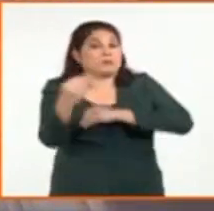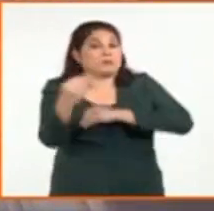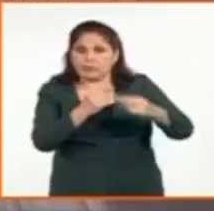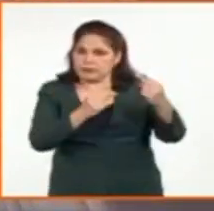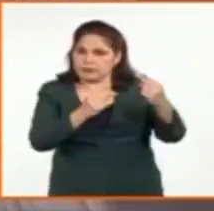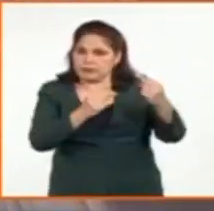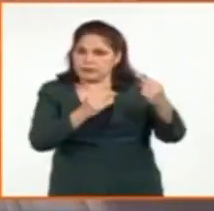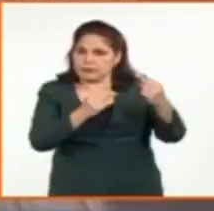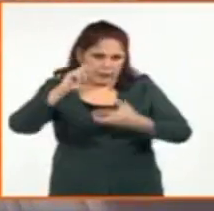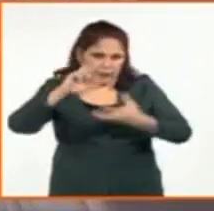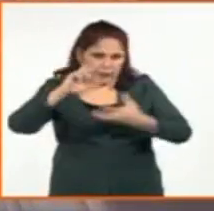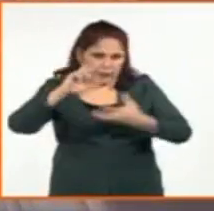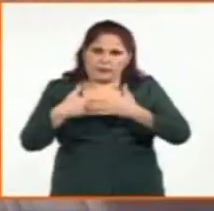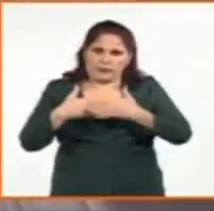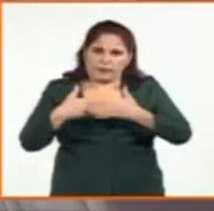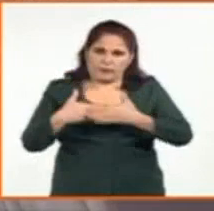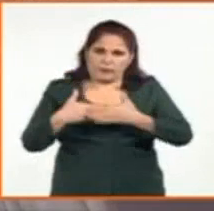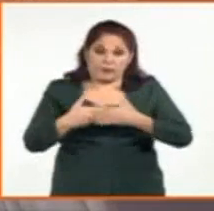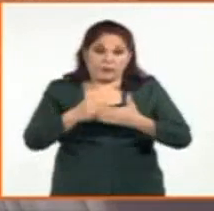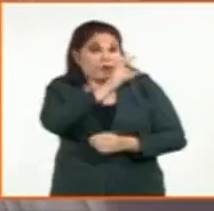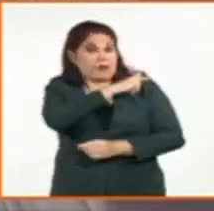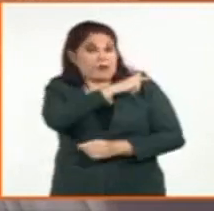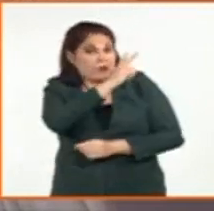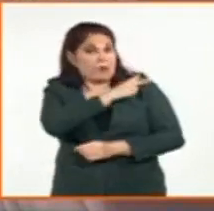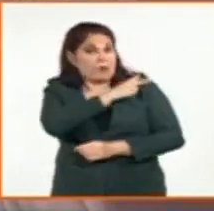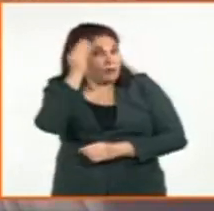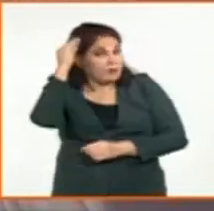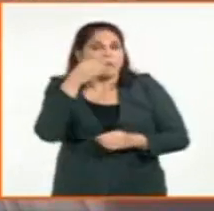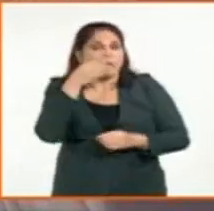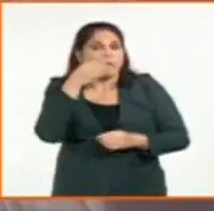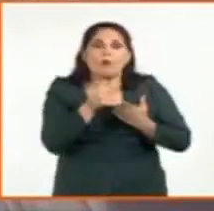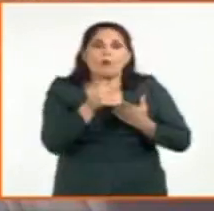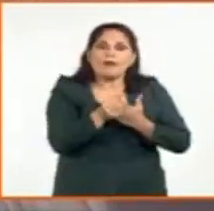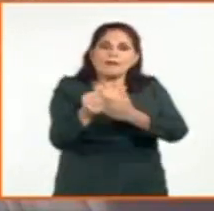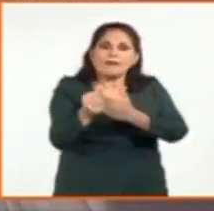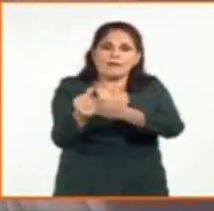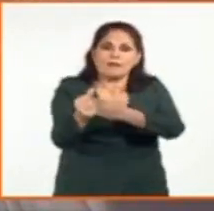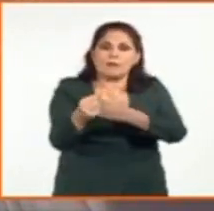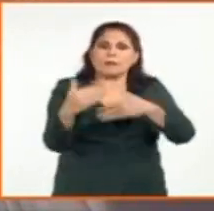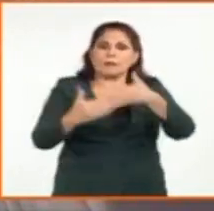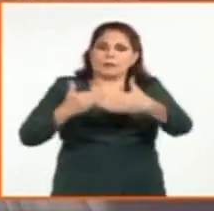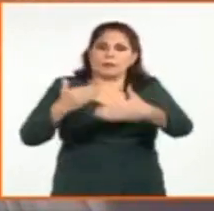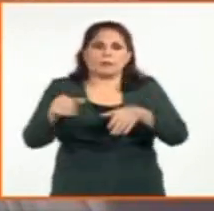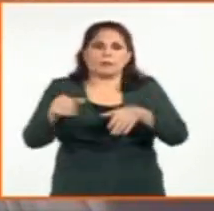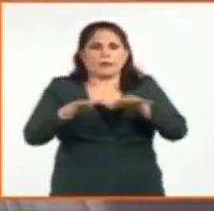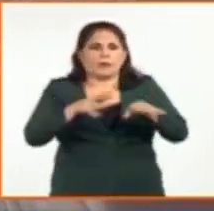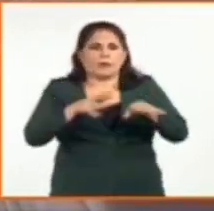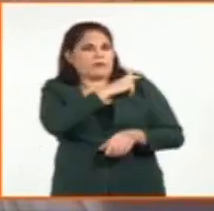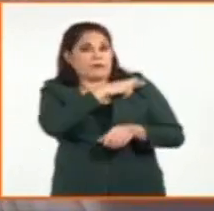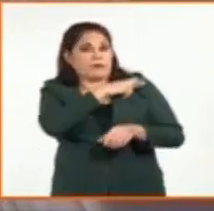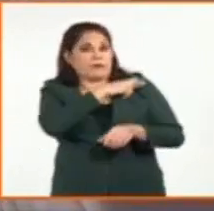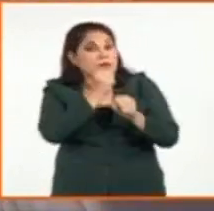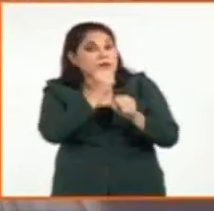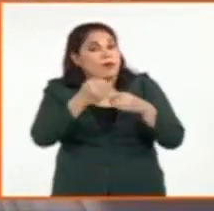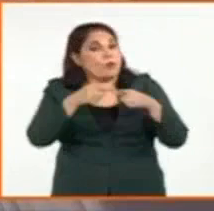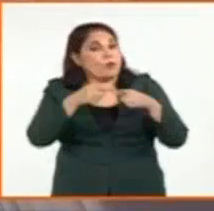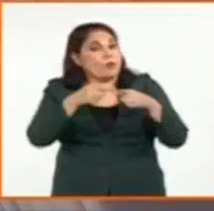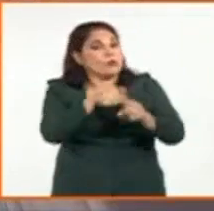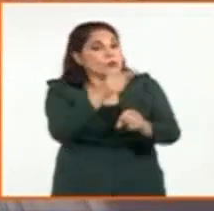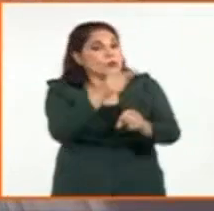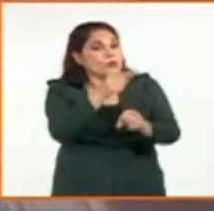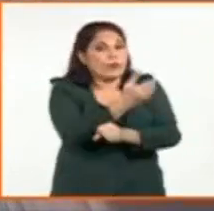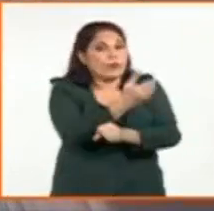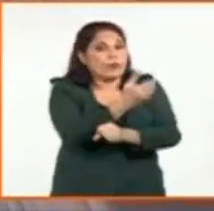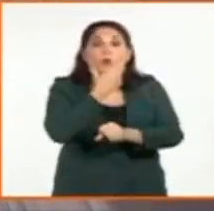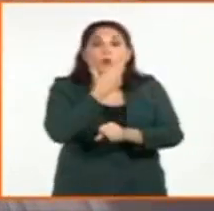del sistema empresarial, en la conducción de los procesos, su preparación, el trabajo con los jóvenes. Hay que decir que se ha